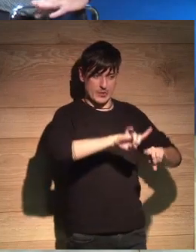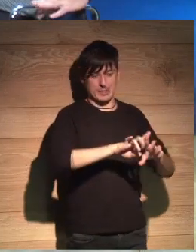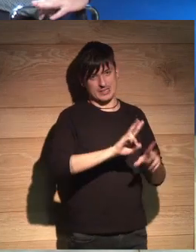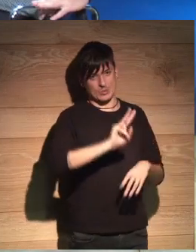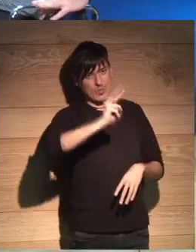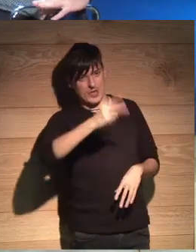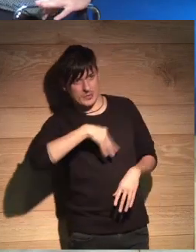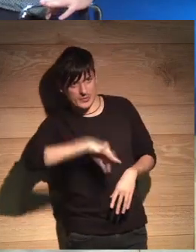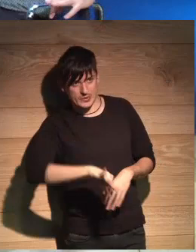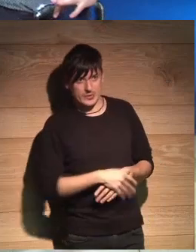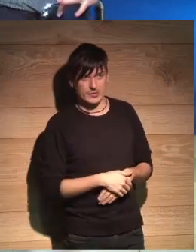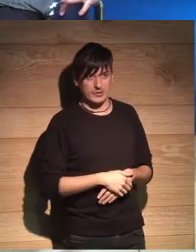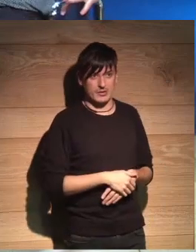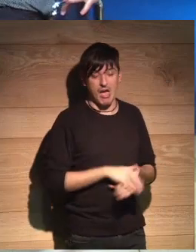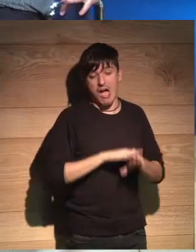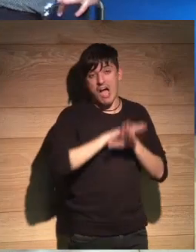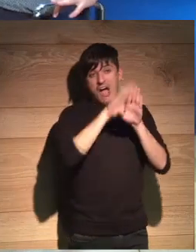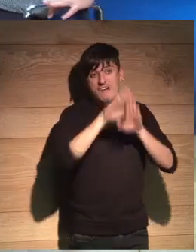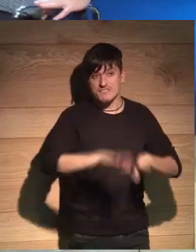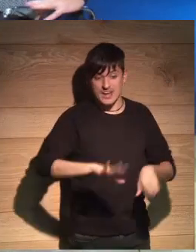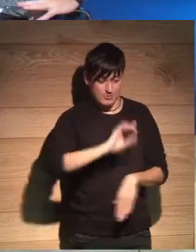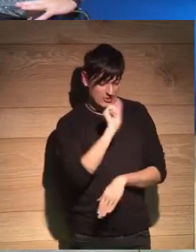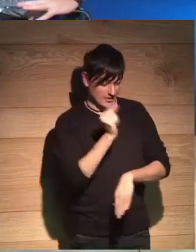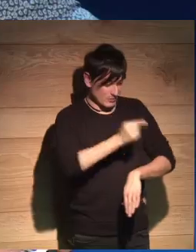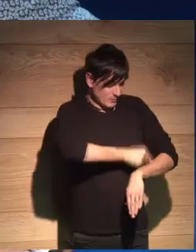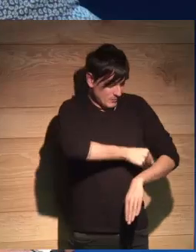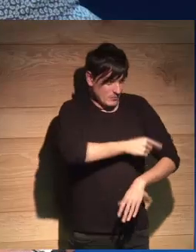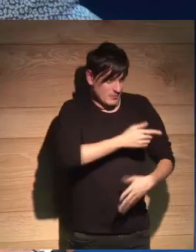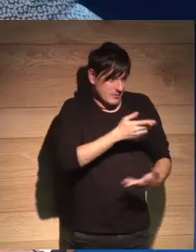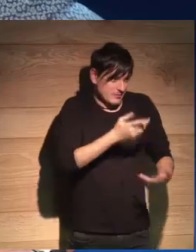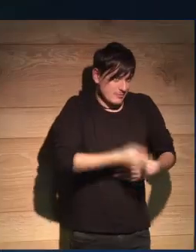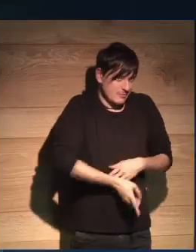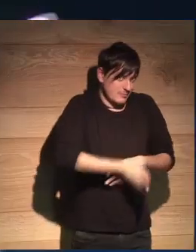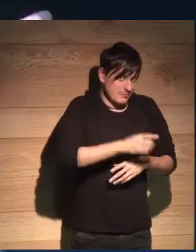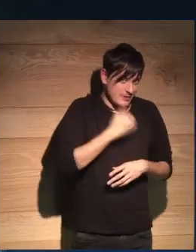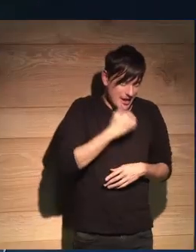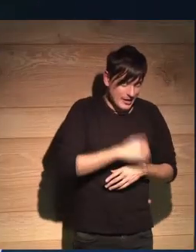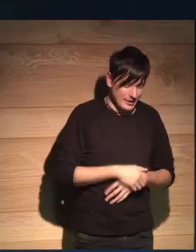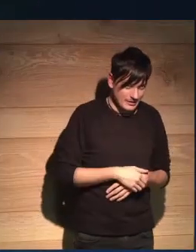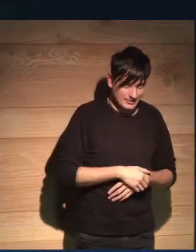del citronelal. Una ventaja, porque no te pica y el mosquito. Y al final no te pica el mosquito, pero tú